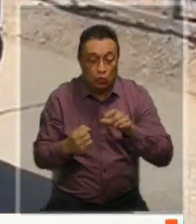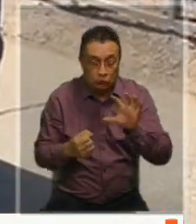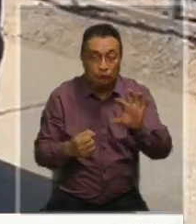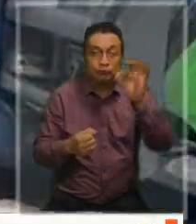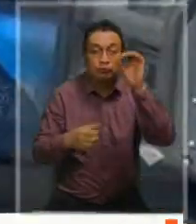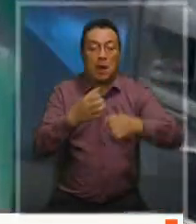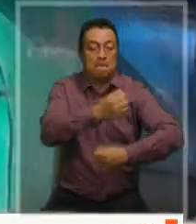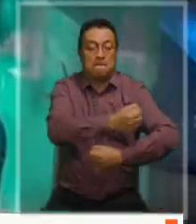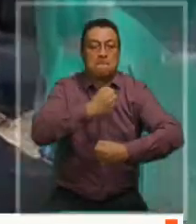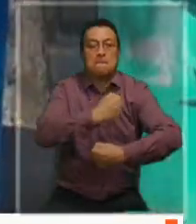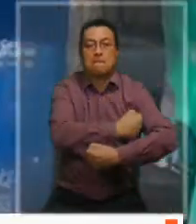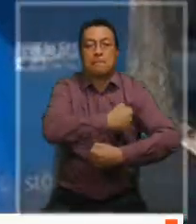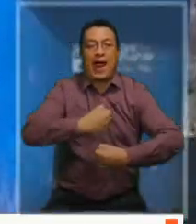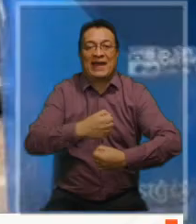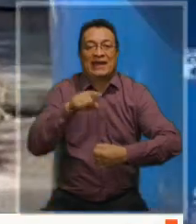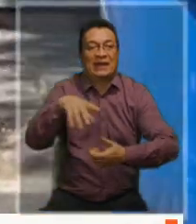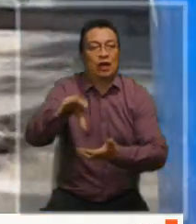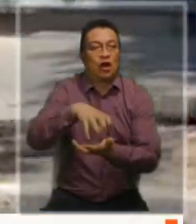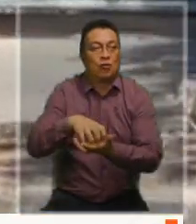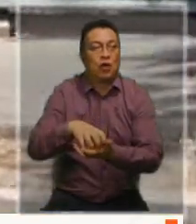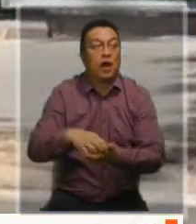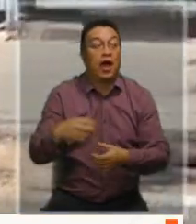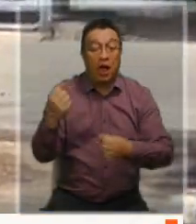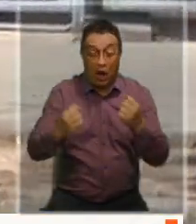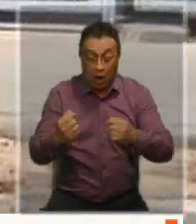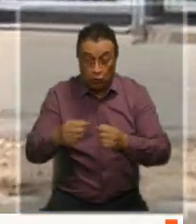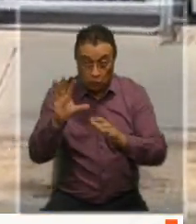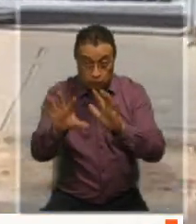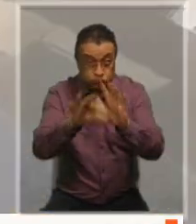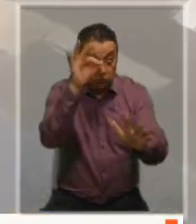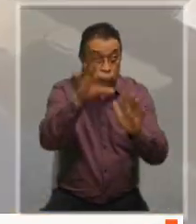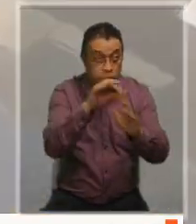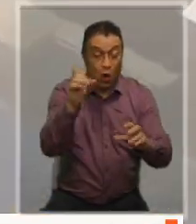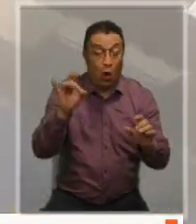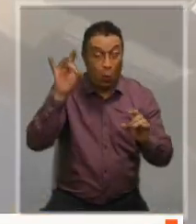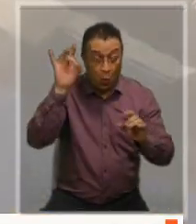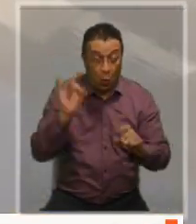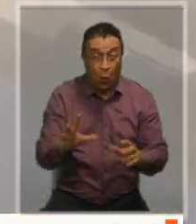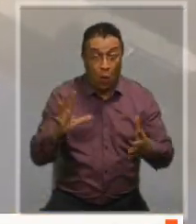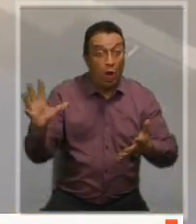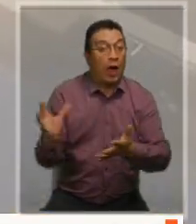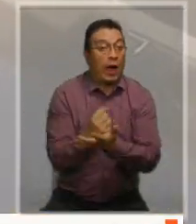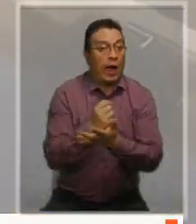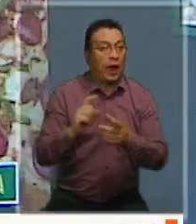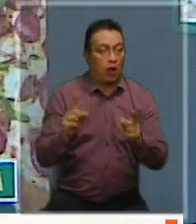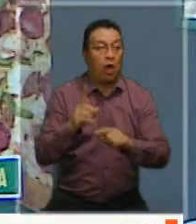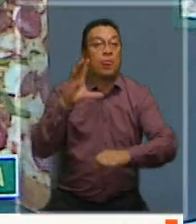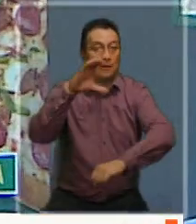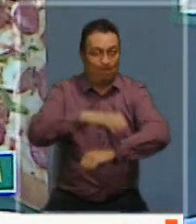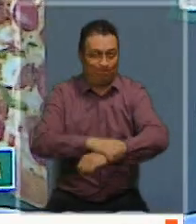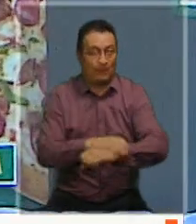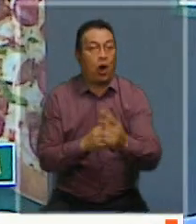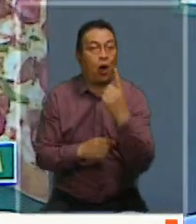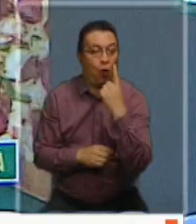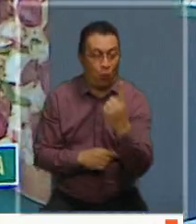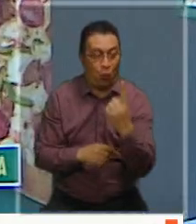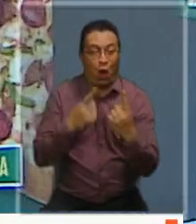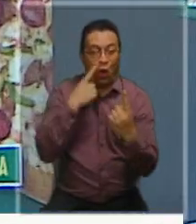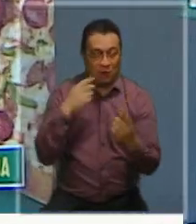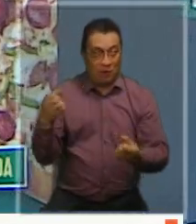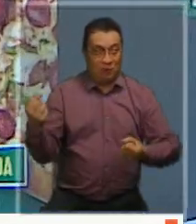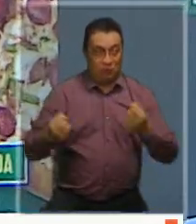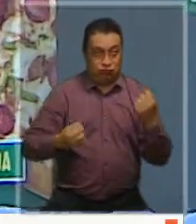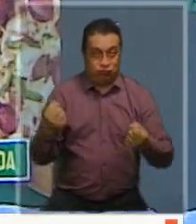Paine. Pero la recuperación de estos automóviles no fue lo único que se consiguió. La detención de uno de los sujetos que conducía